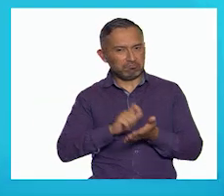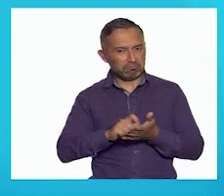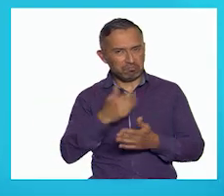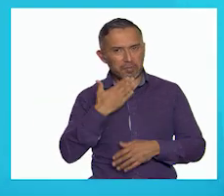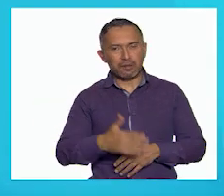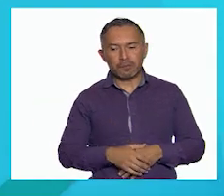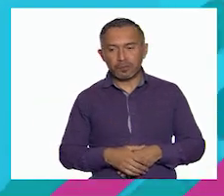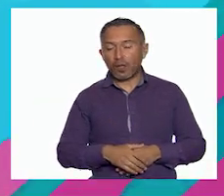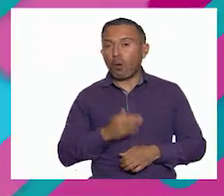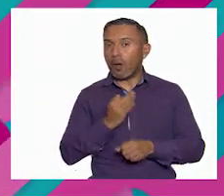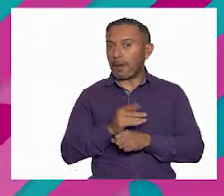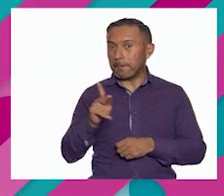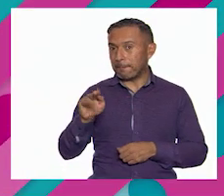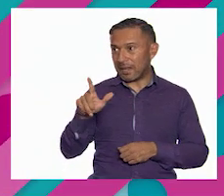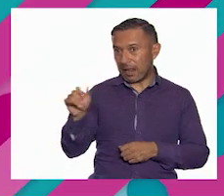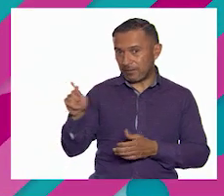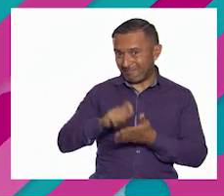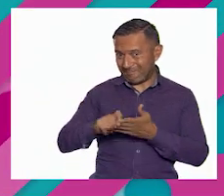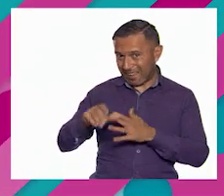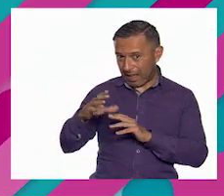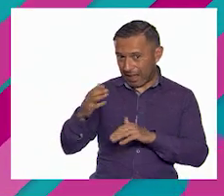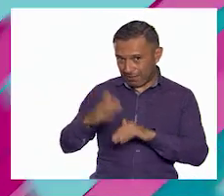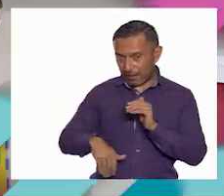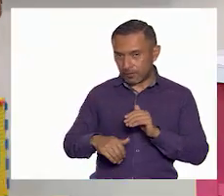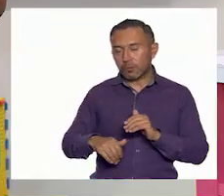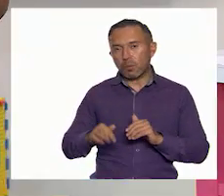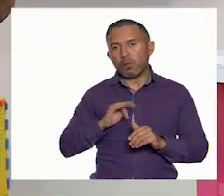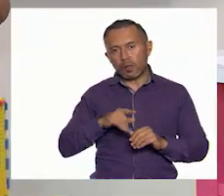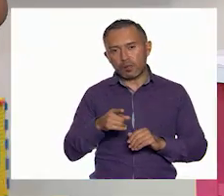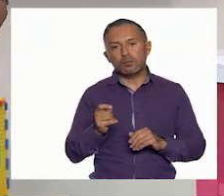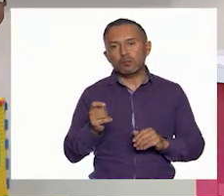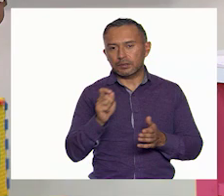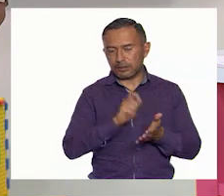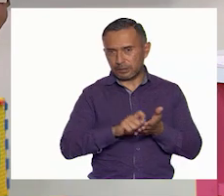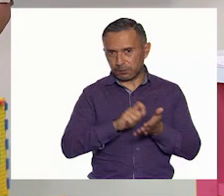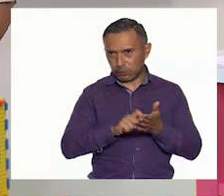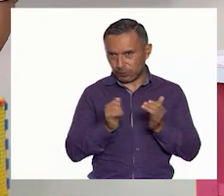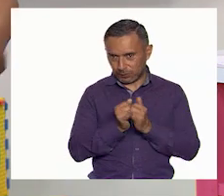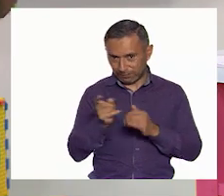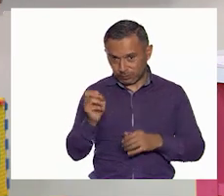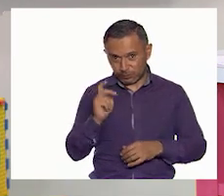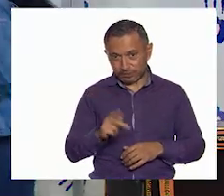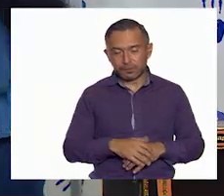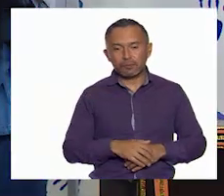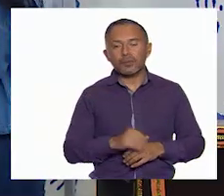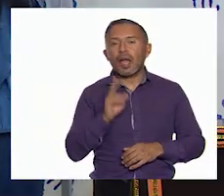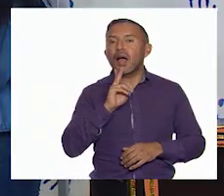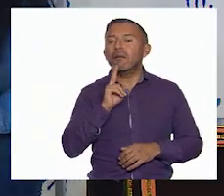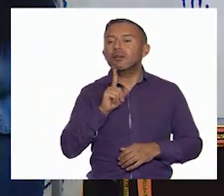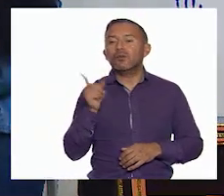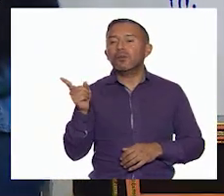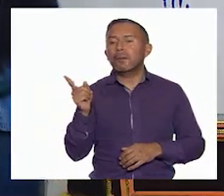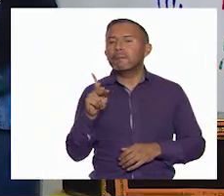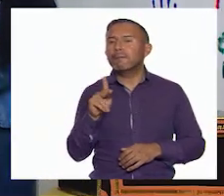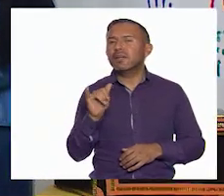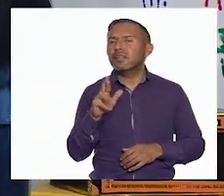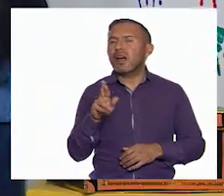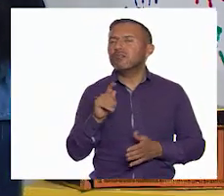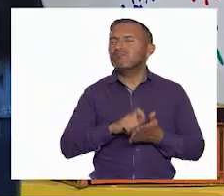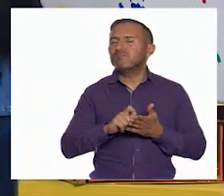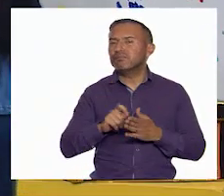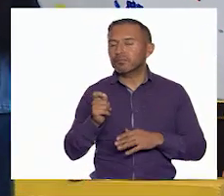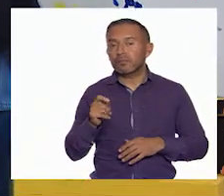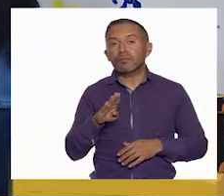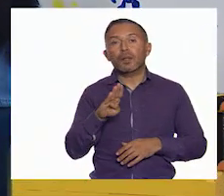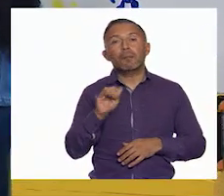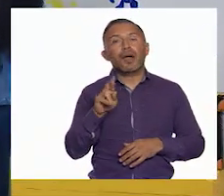que termine de escribir la Pilar, vas a comprobar que la hayas escrito igual que ella. ¿Listo? A ver, vamos a ver cómo le escribió Pilar. En